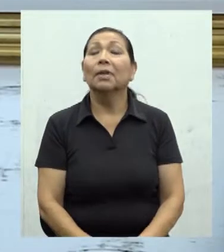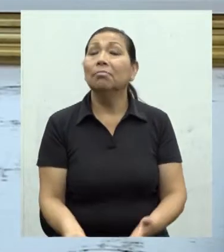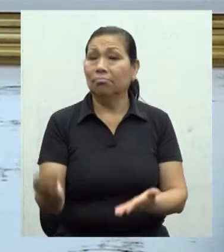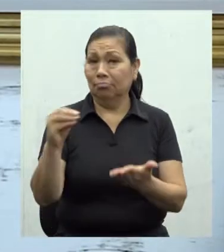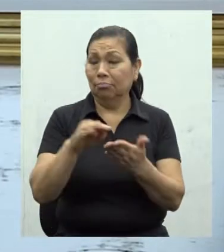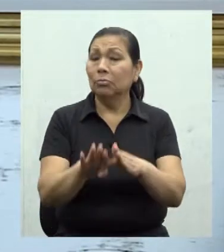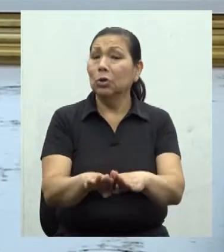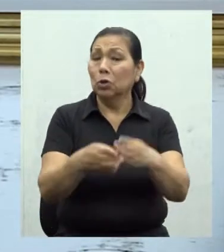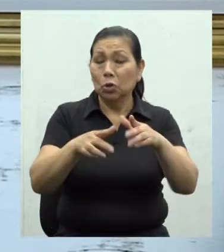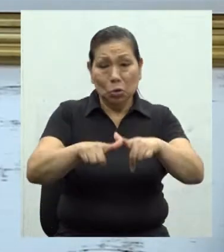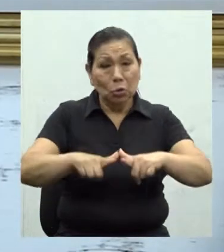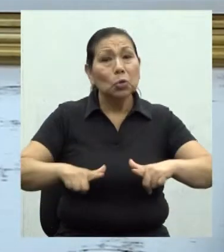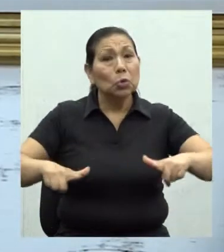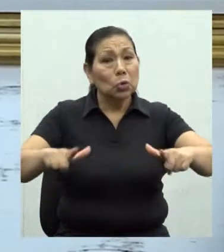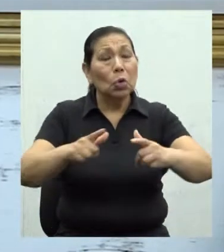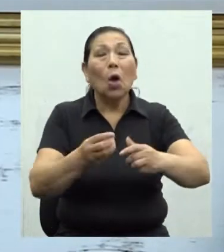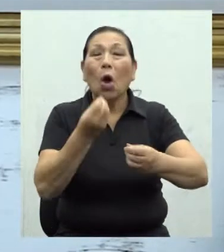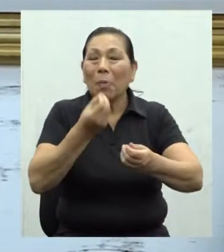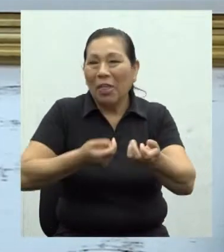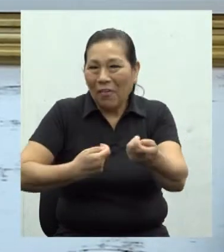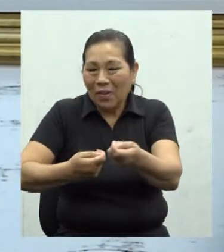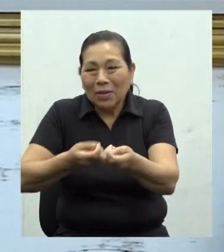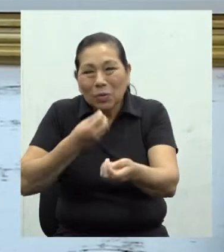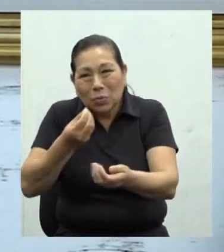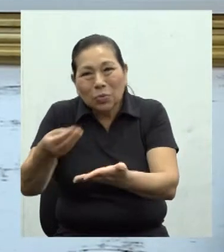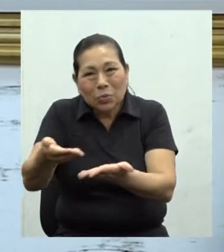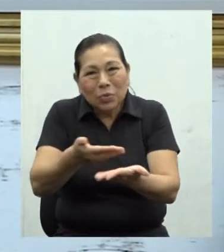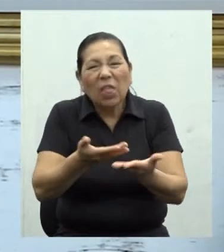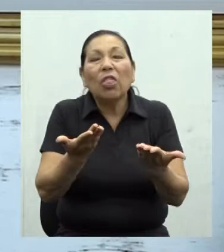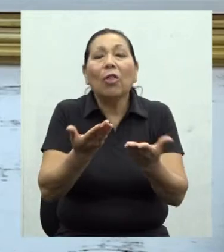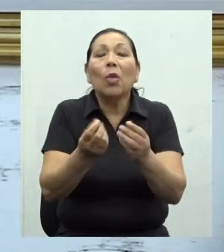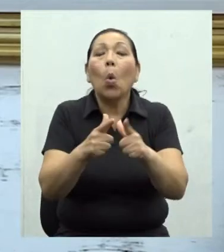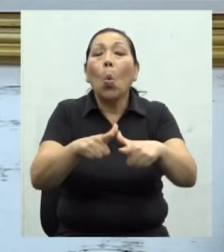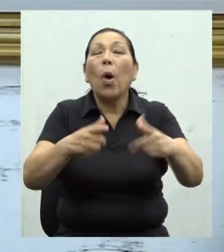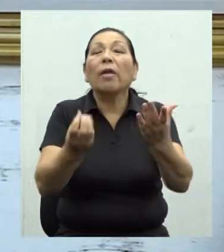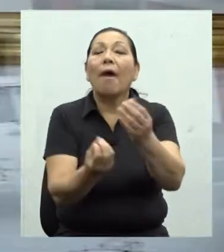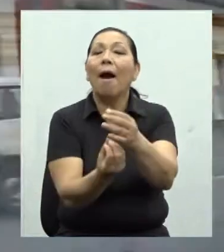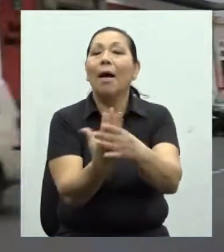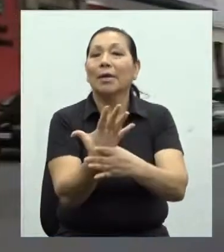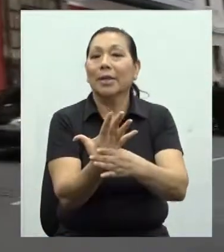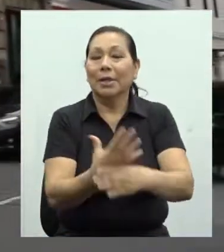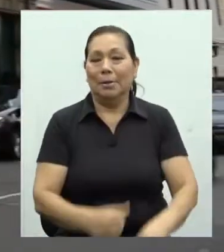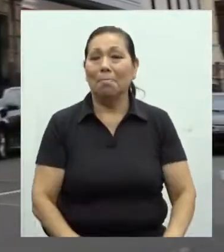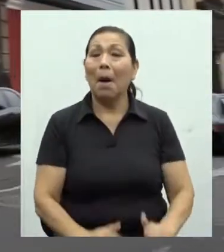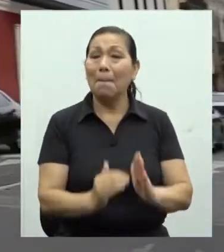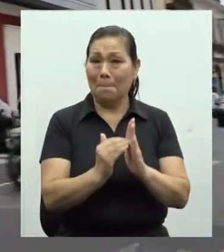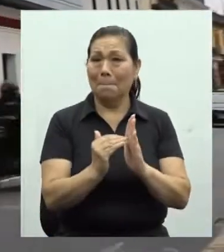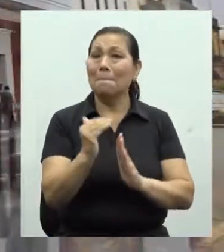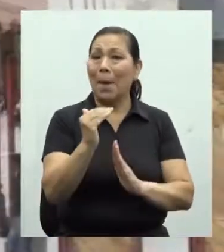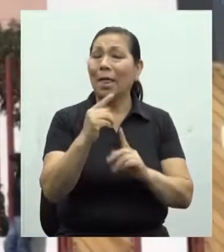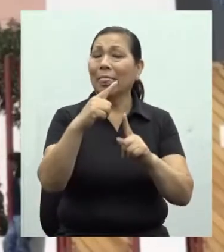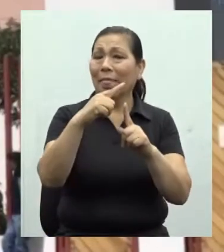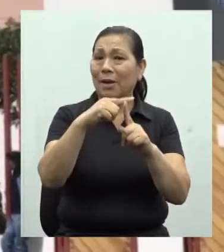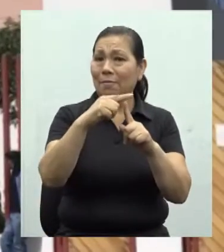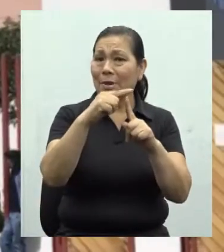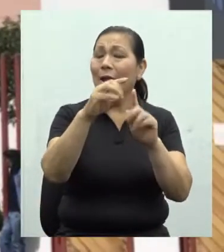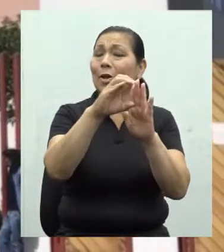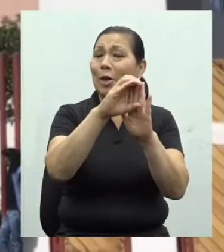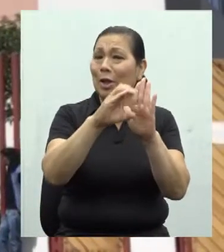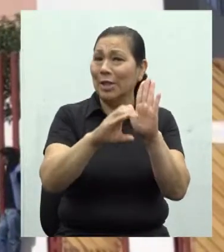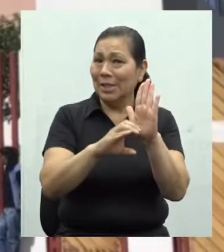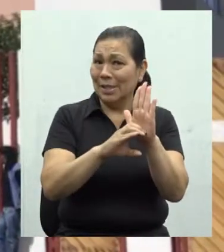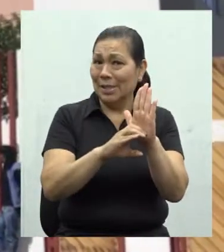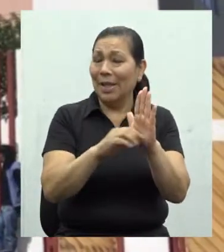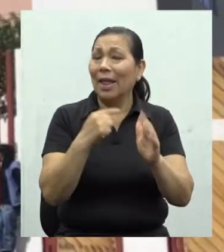Disponen reabrir comedor del Centro de Apoyo Nutricional de la ciudad de Arequipa. Por mayoría, el Tribunal